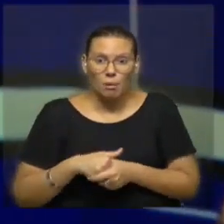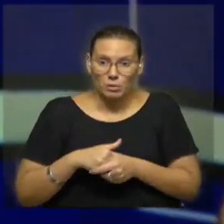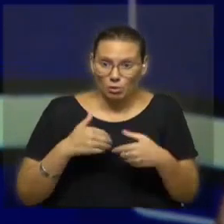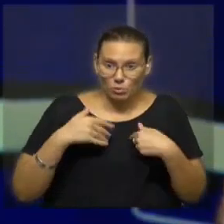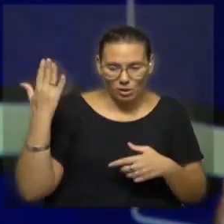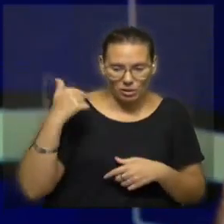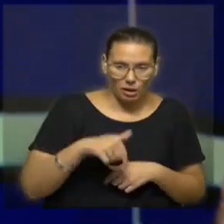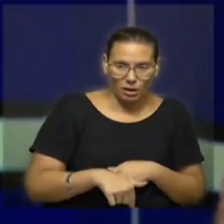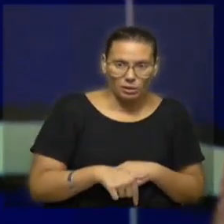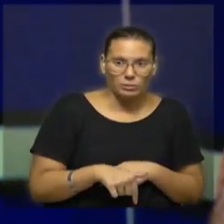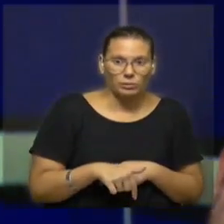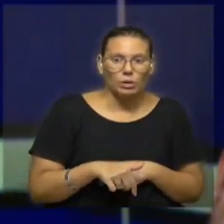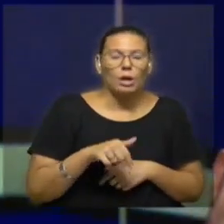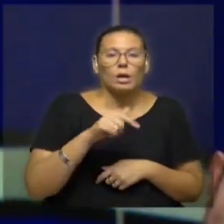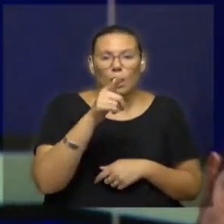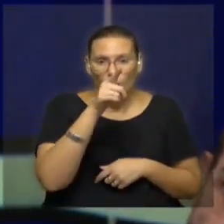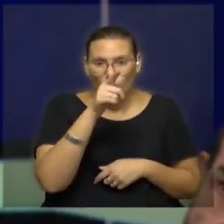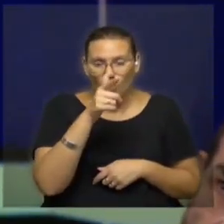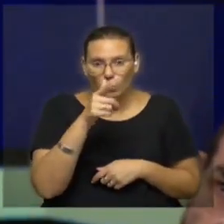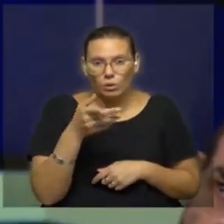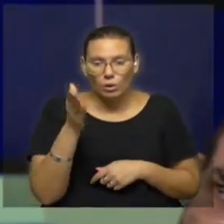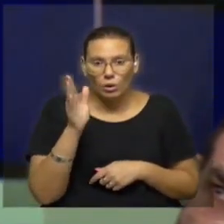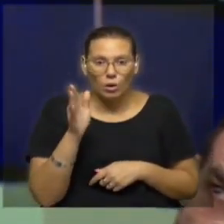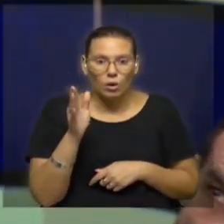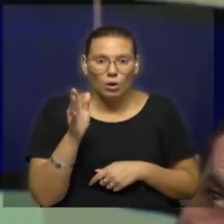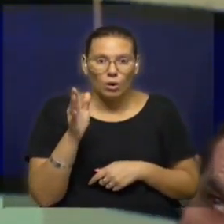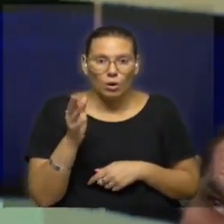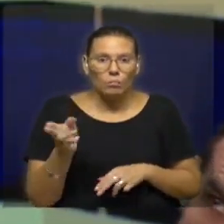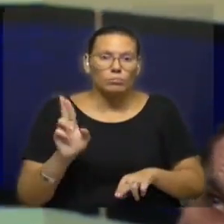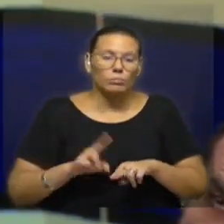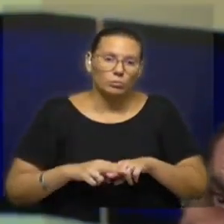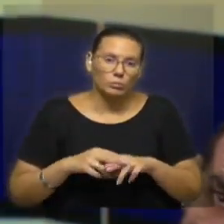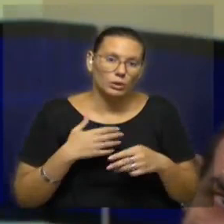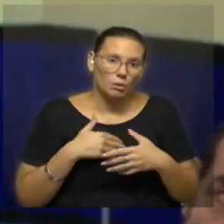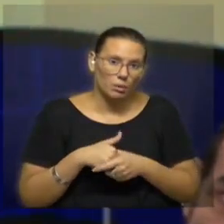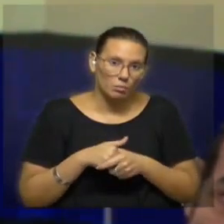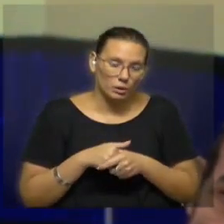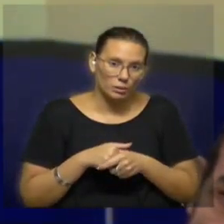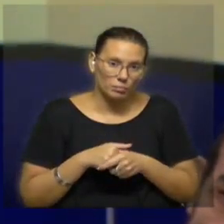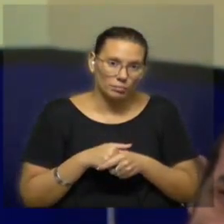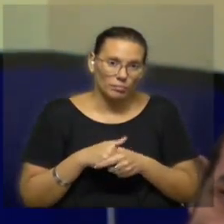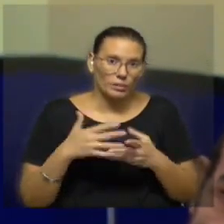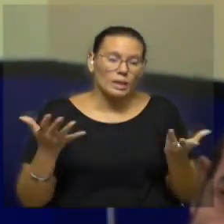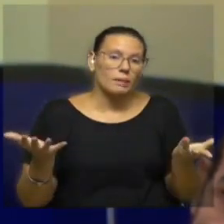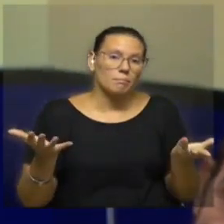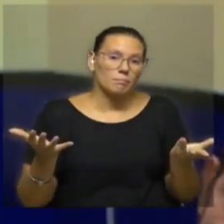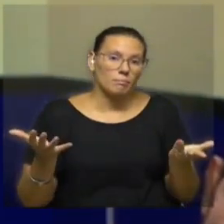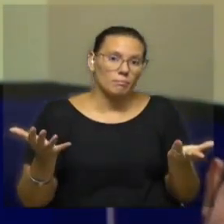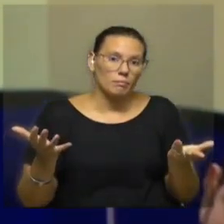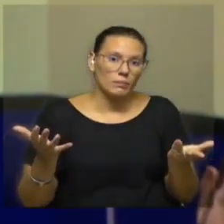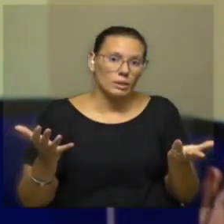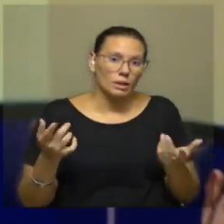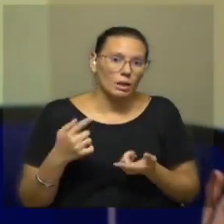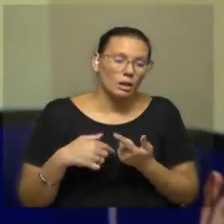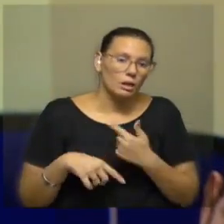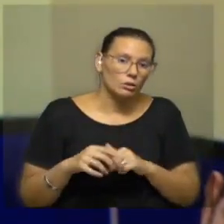acá, que en julio iba a entrar a fábrica el disco y falleció mi amigo. Falleció. Y bueno, y entonces